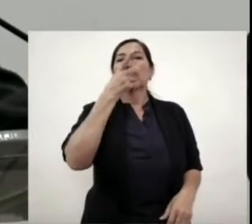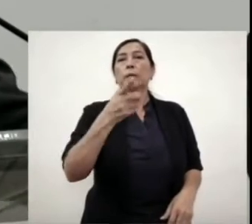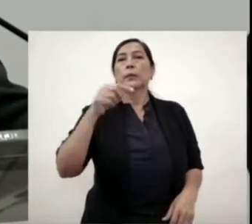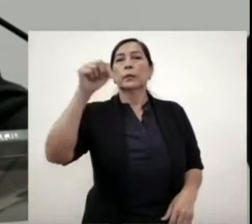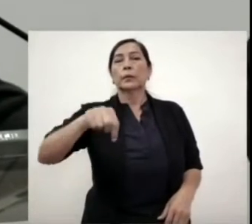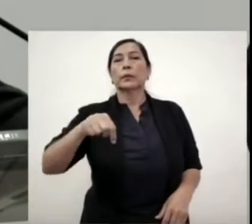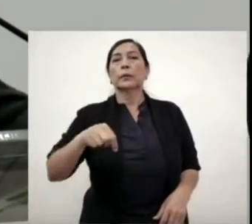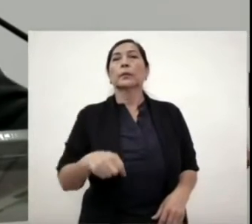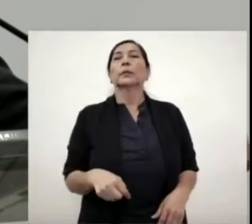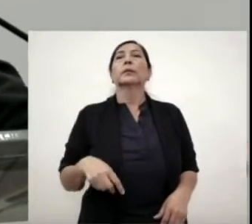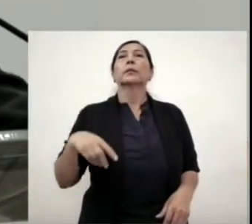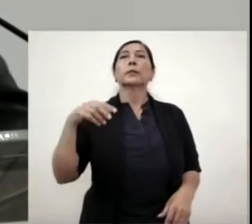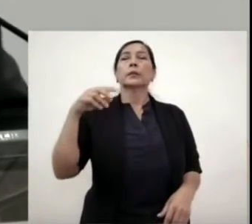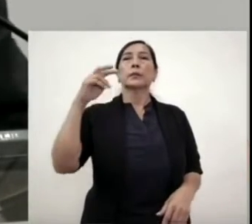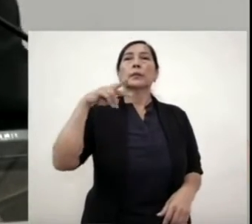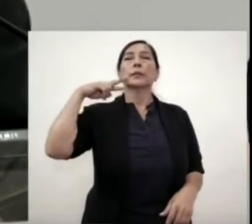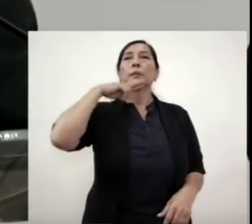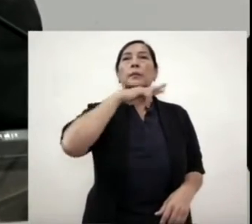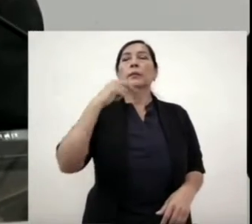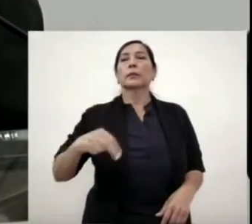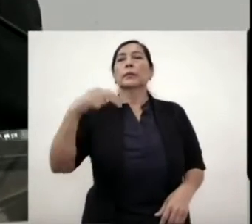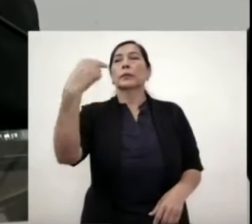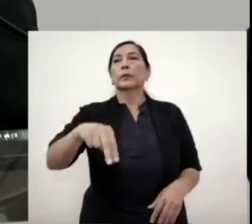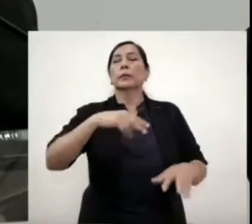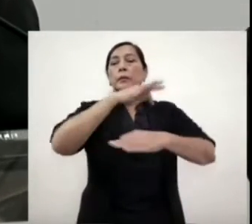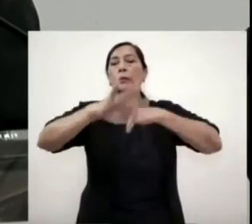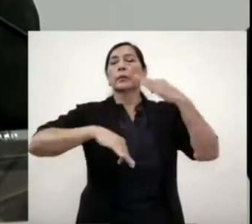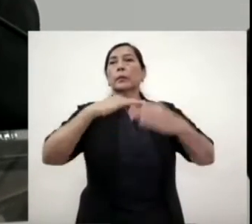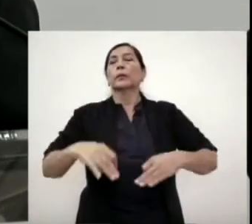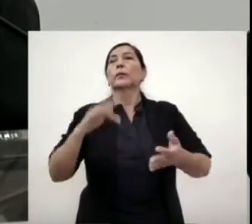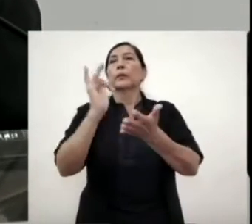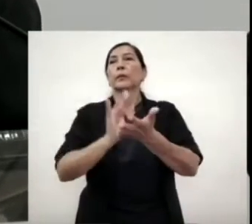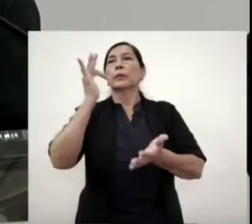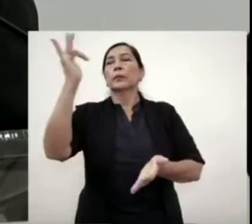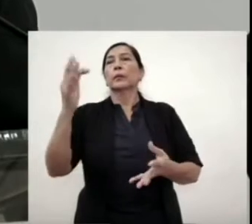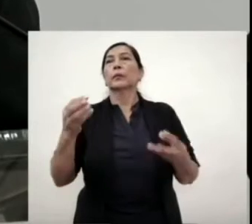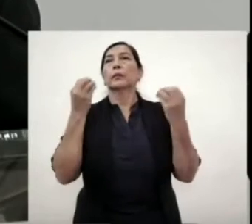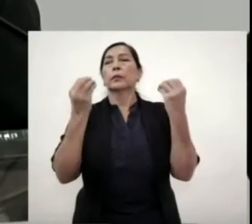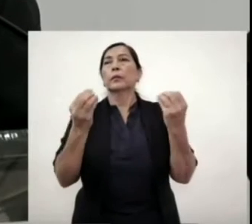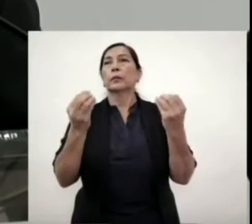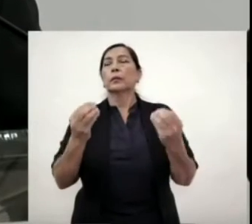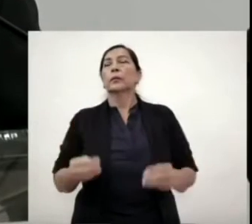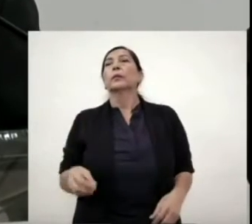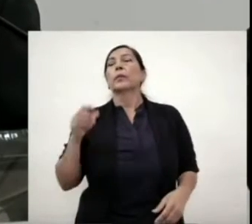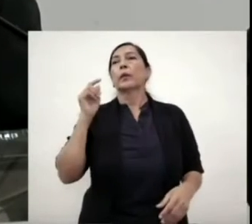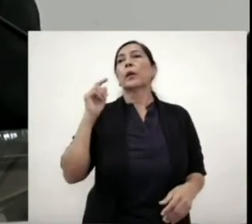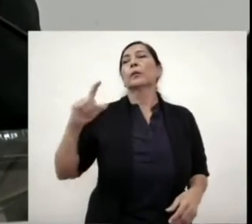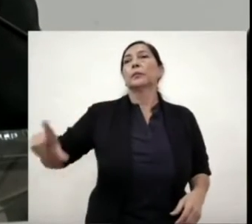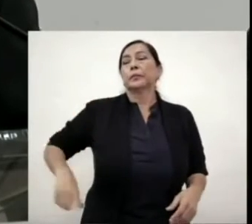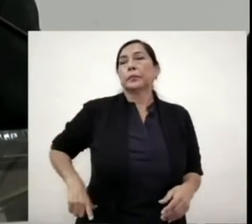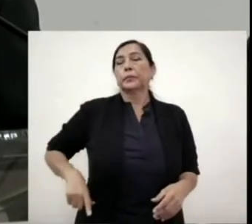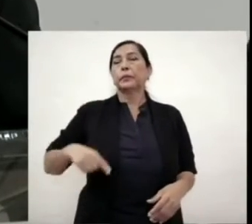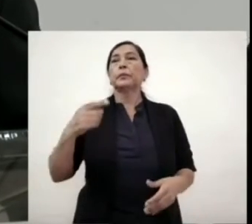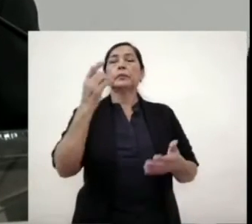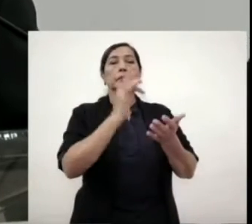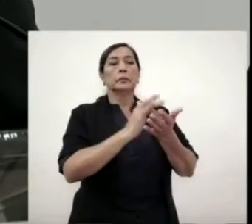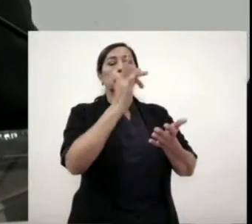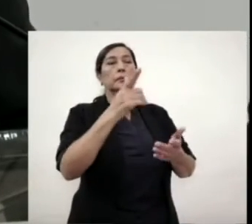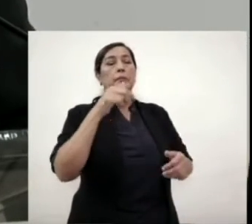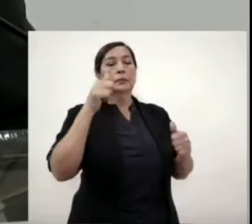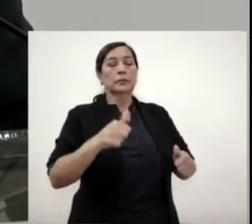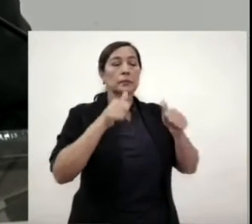nombre de las zamoranas y de los zamoranos agradecemos muchísimo que estés aquí con toda la atención que has